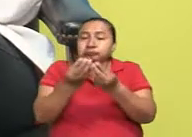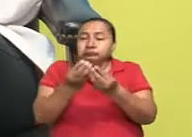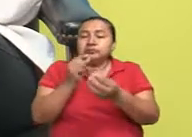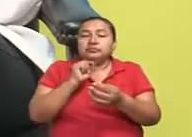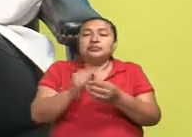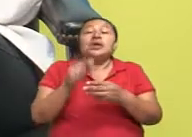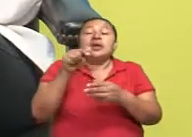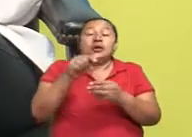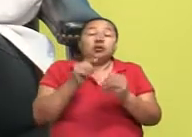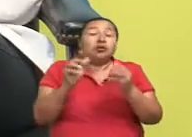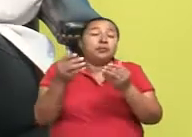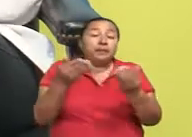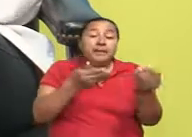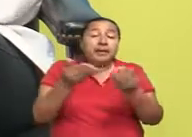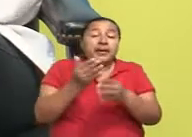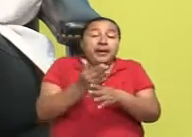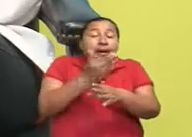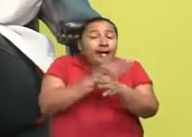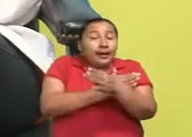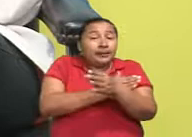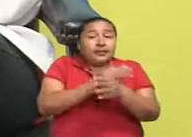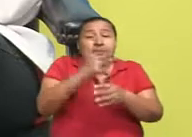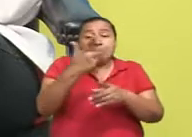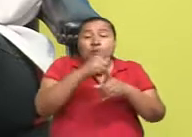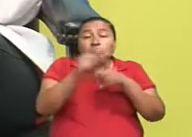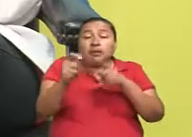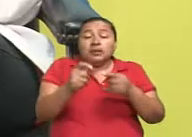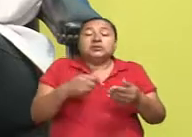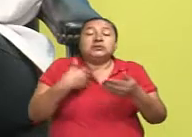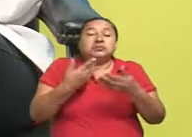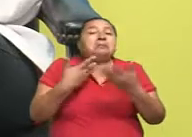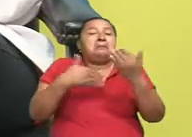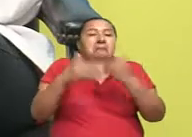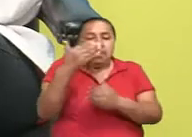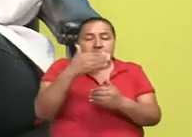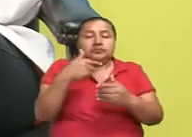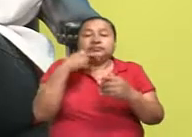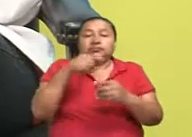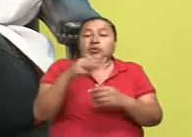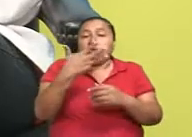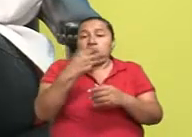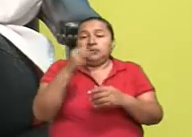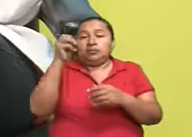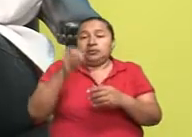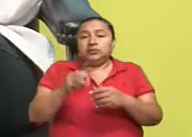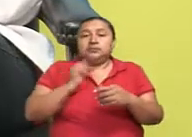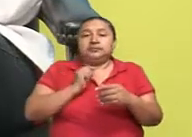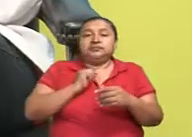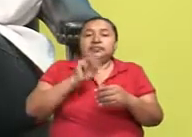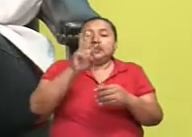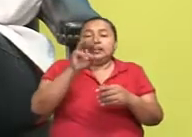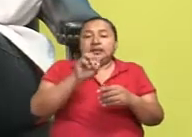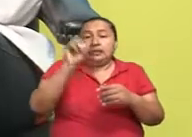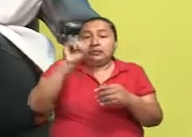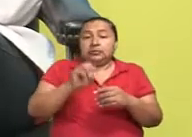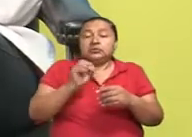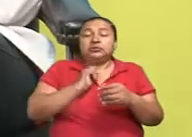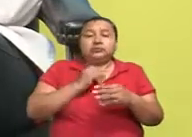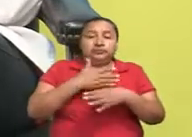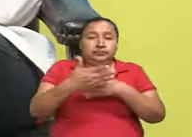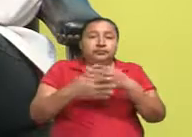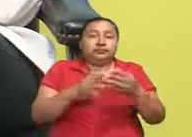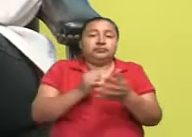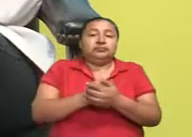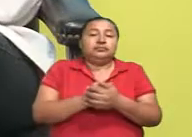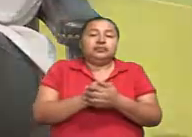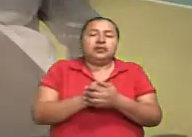cantidad es mayor, es el 30%. ¿Qué quiere decir? De los 100 niños, 30 salen afectados. Ahora, hablemos,